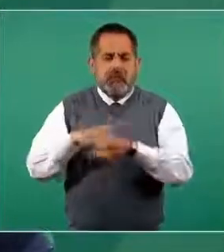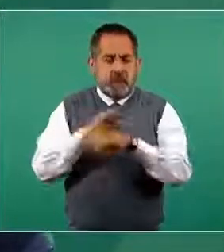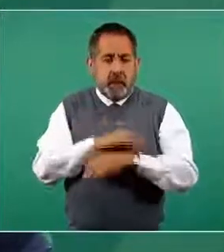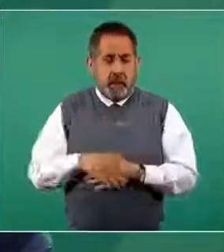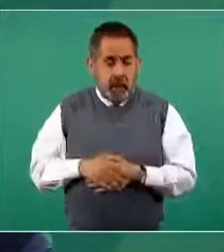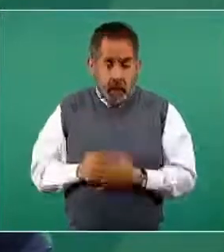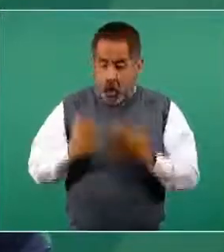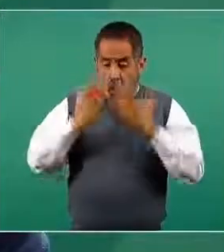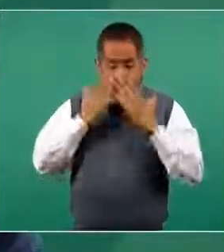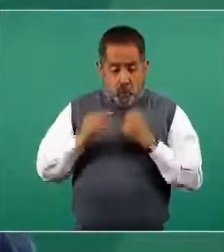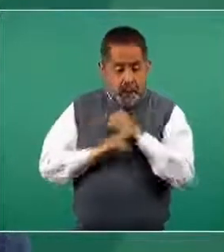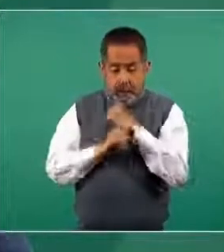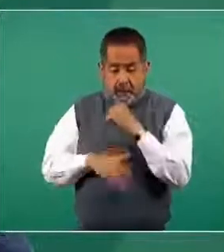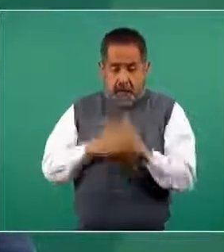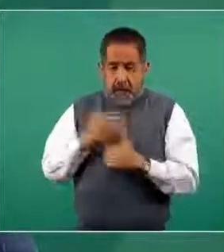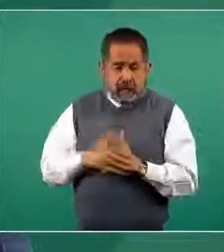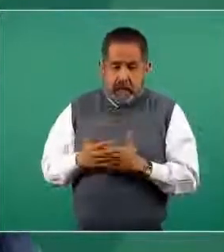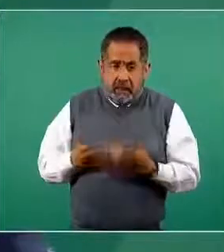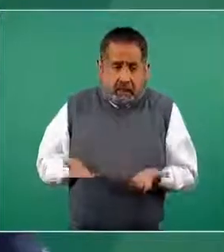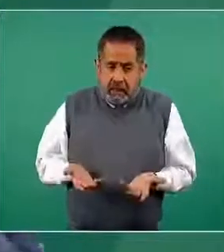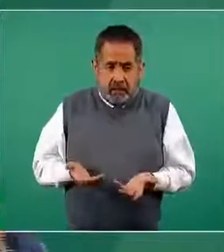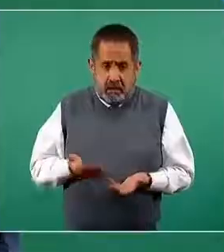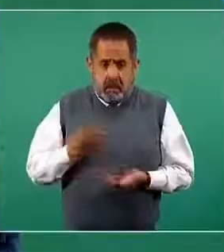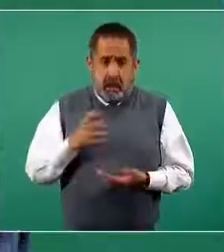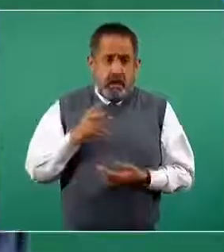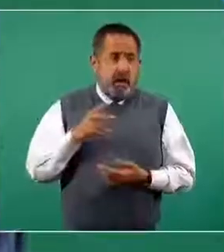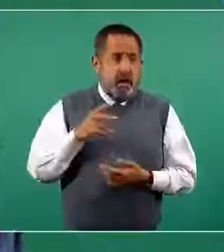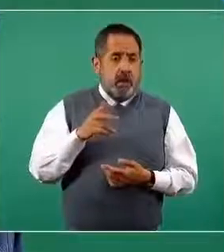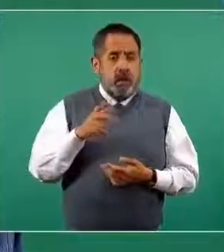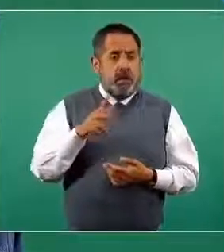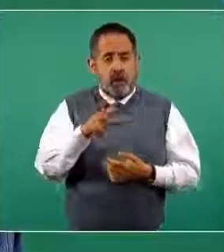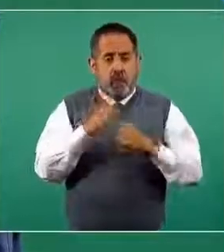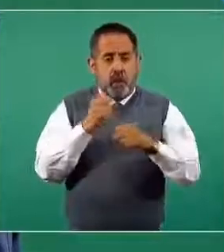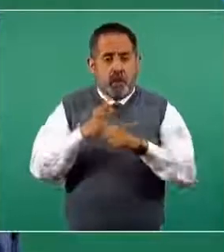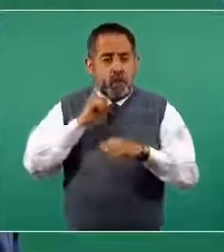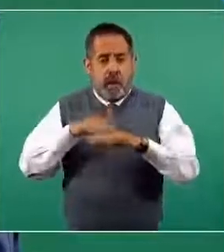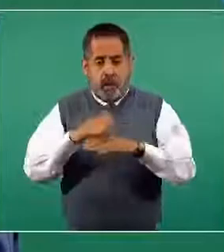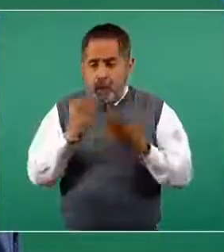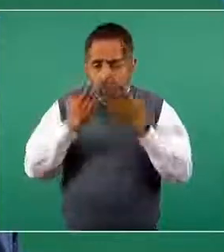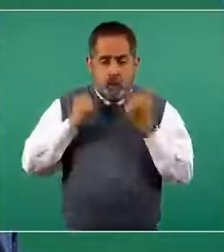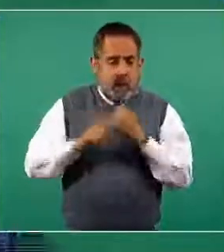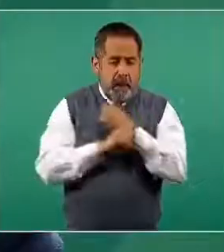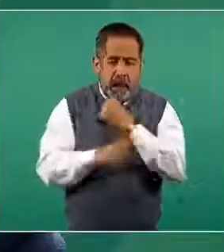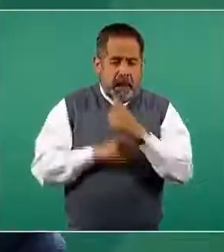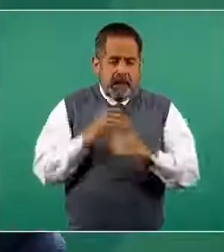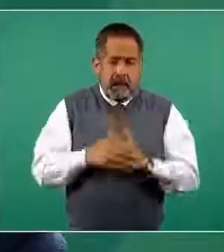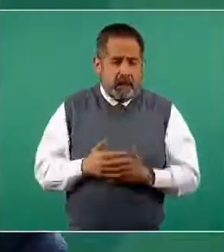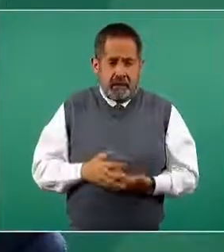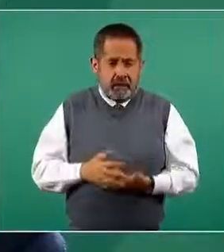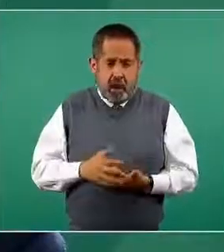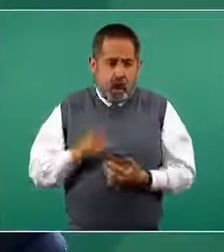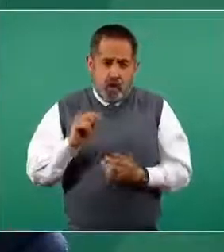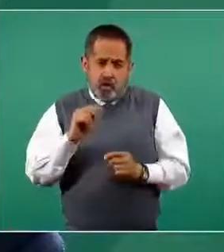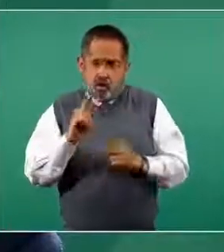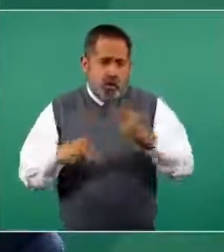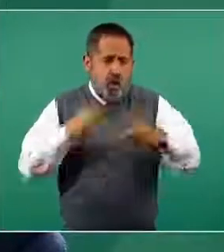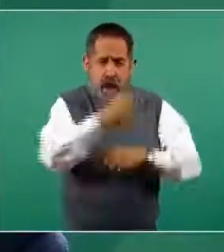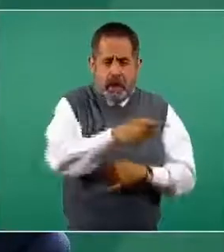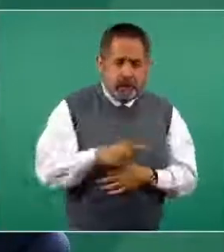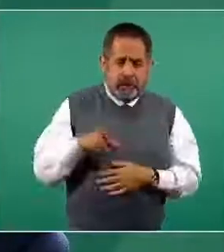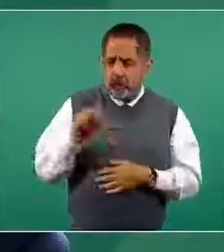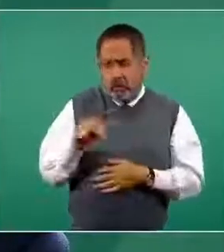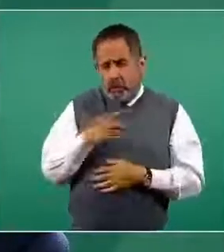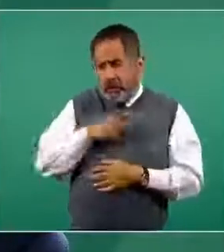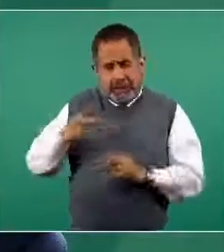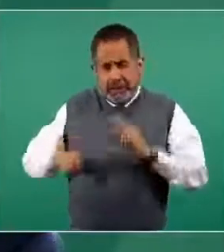quien no está embarazada, si usted es una mujer de 18 años de edad o más, pero no está embarazada, no se presente. Sencillamente